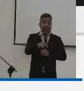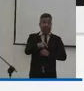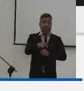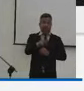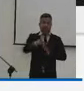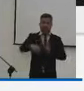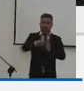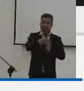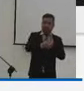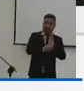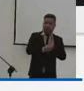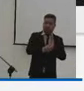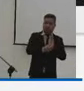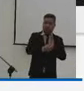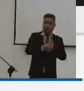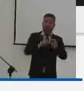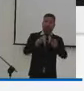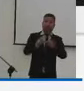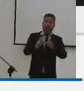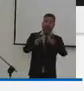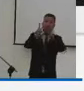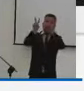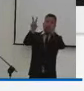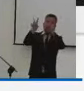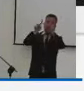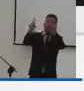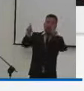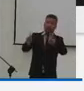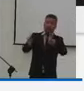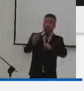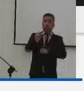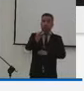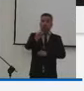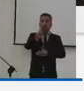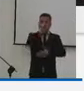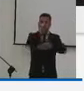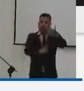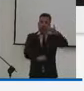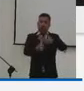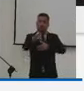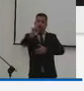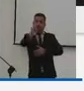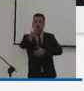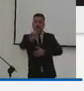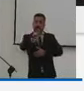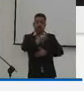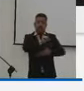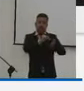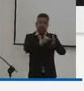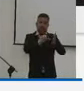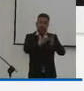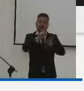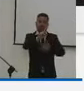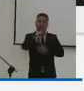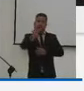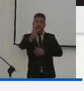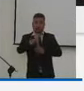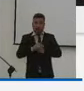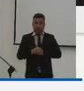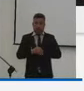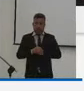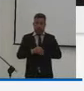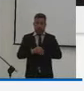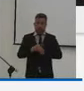iniciativa contempla 11 títulos, 16 capítulos y 114